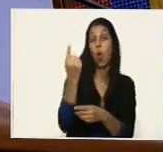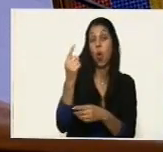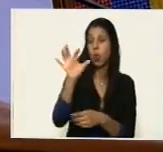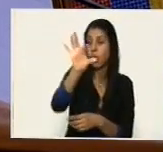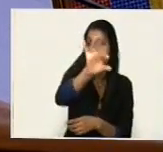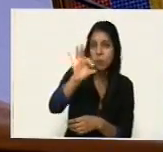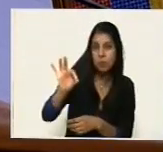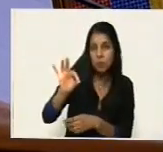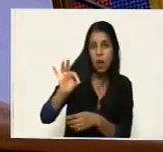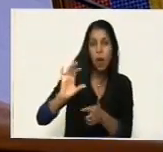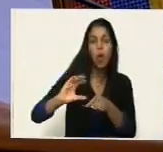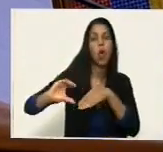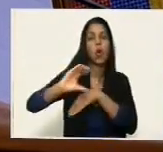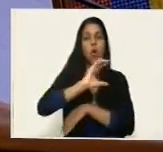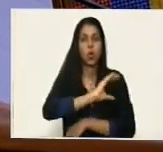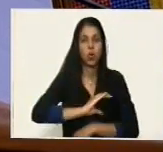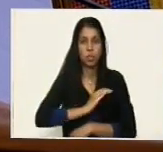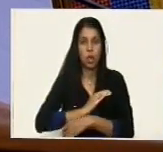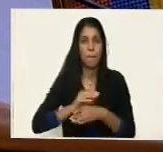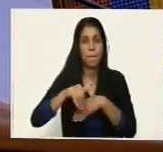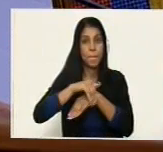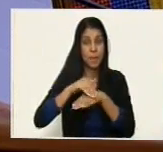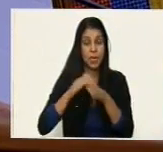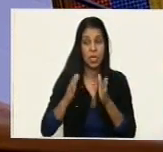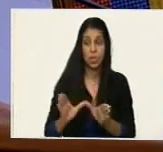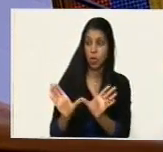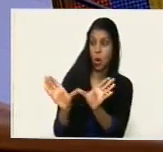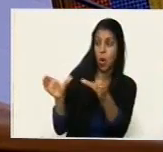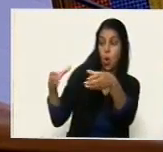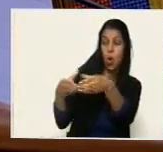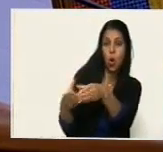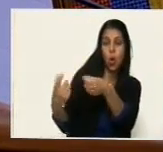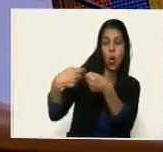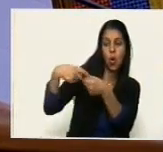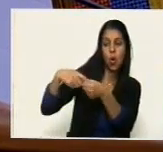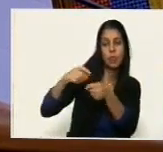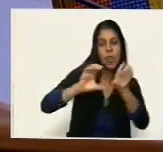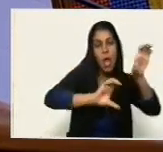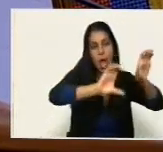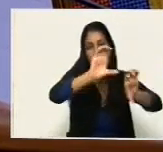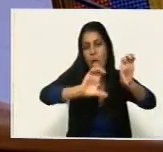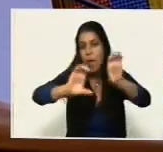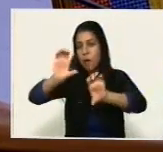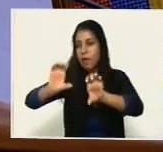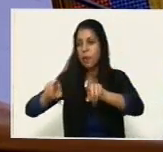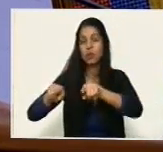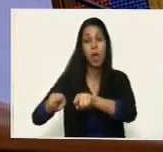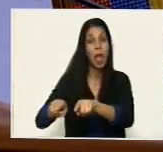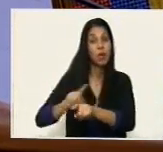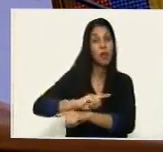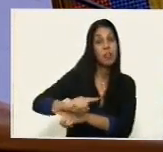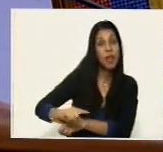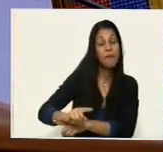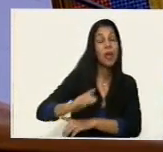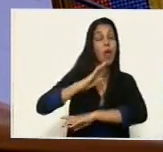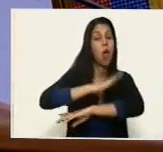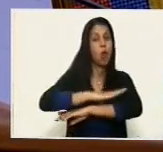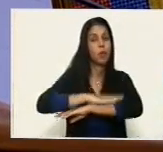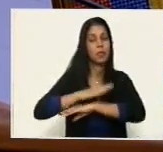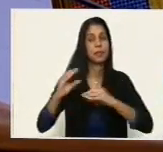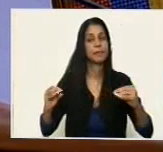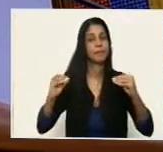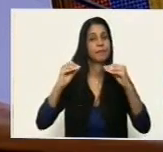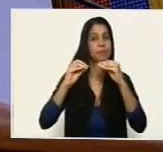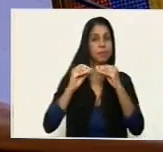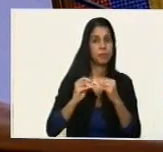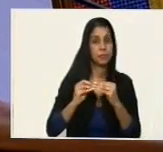del Consejo de Ministros. El Comité de Evaluaciones de Méritos y Credenciales en su procedimiento público deberá cumplir con por lo menos